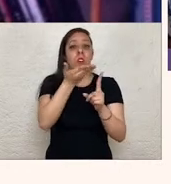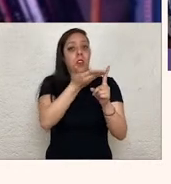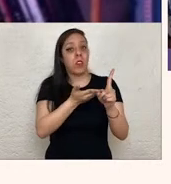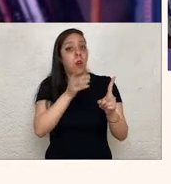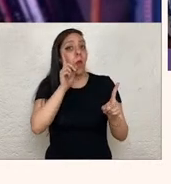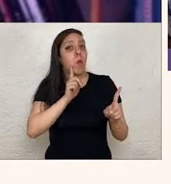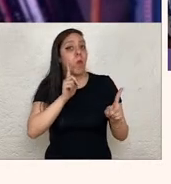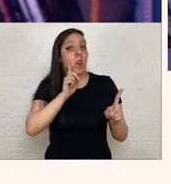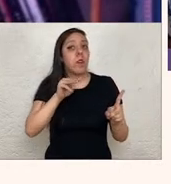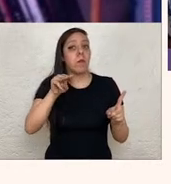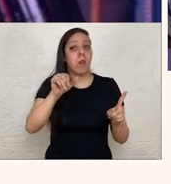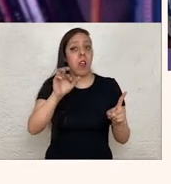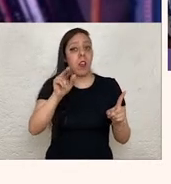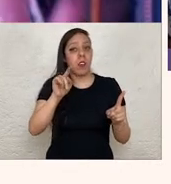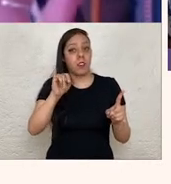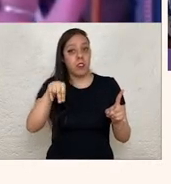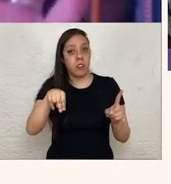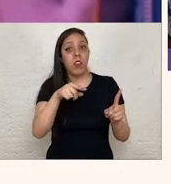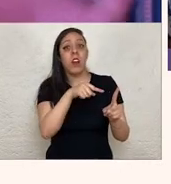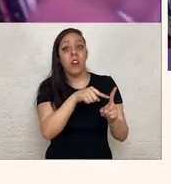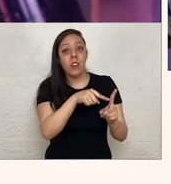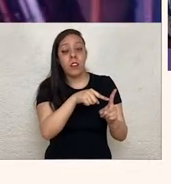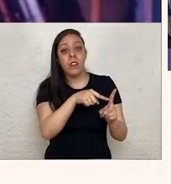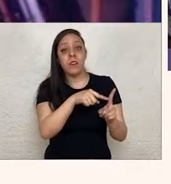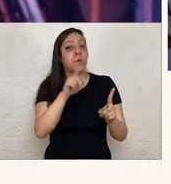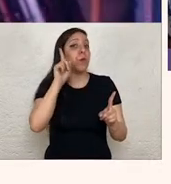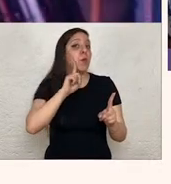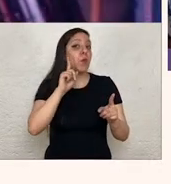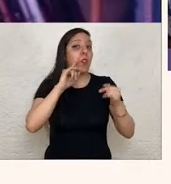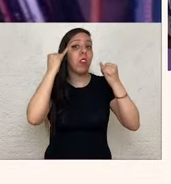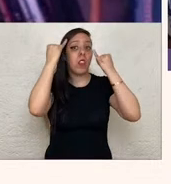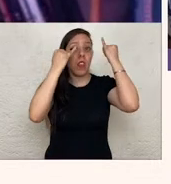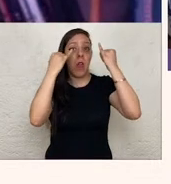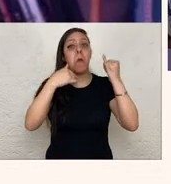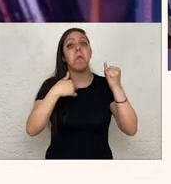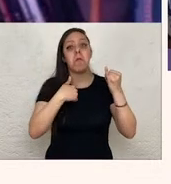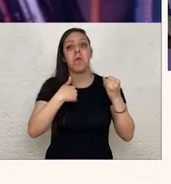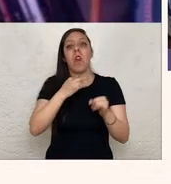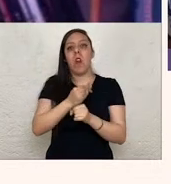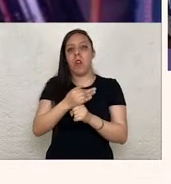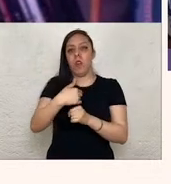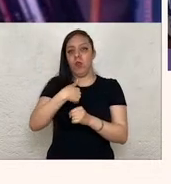figura de la Malintzin, pero como retomando estos elementos, ¿no? Como